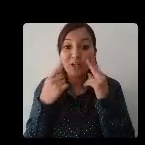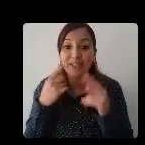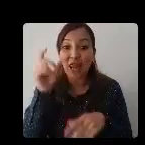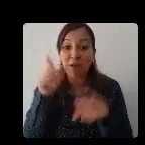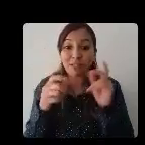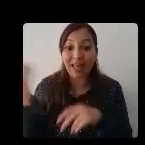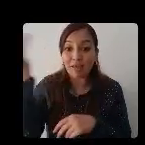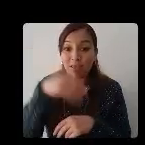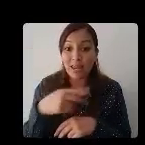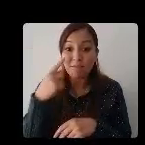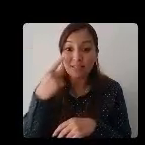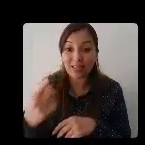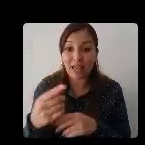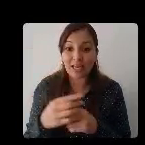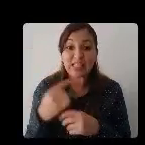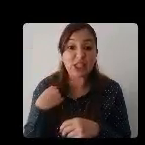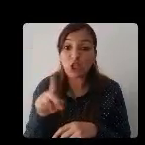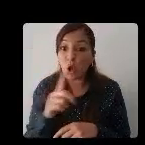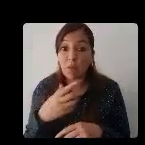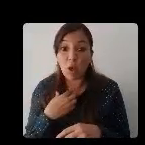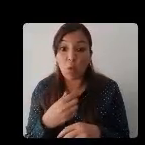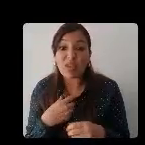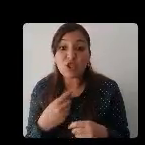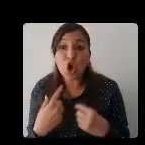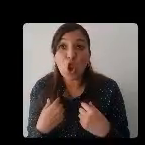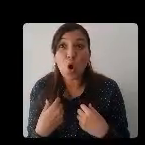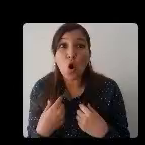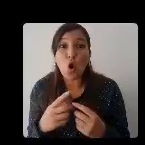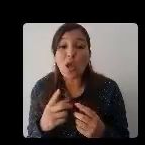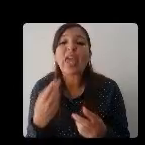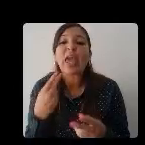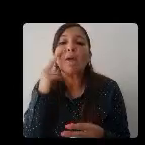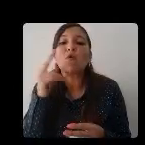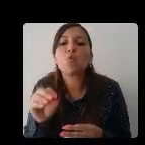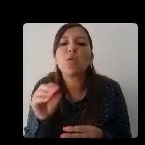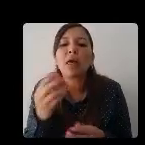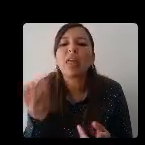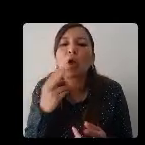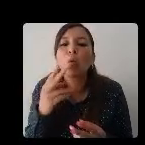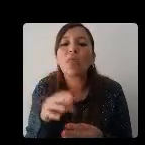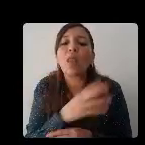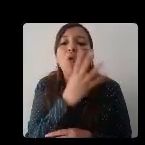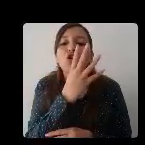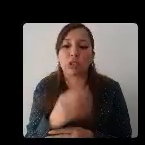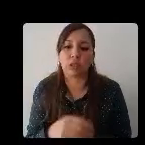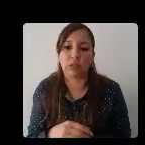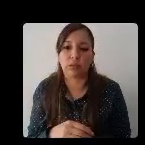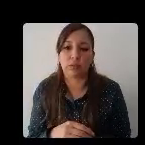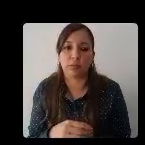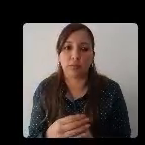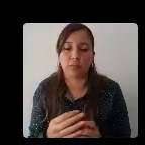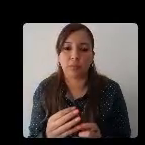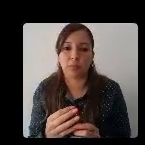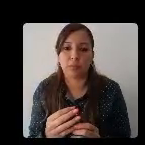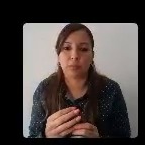para seguir apostando por el turismo? Lo que me inspira, Estrellita, es muy grande mi inspiración, seguir cuidando nuestros